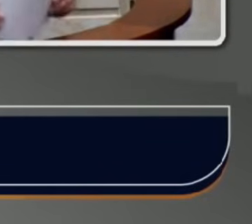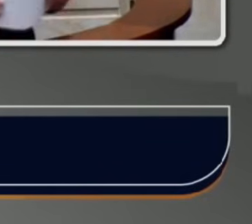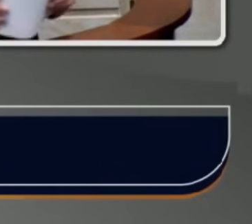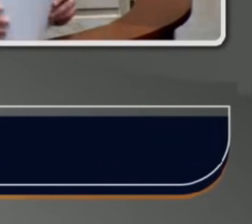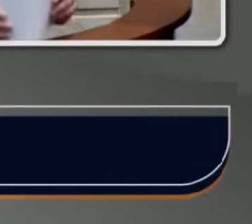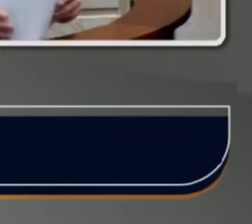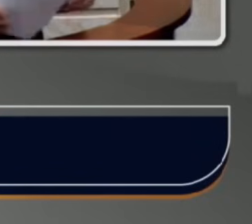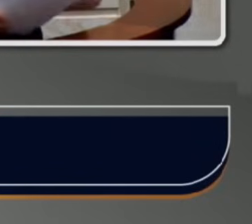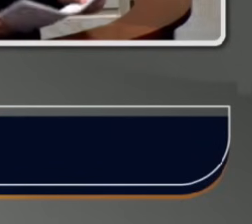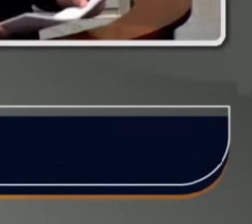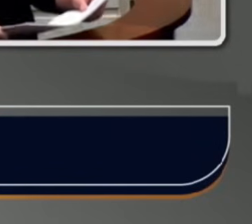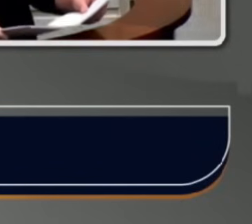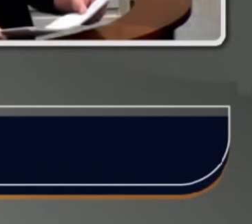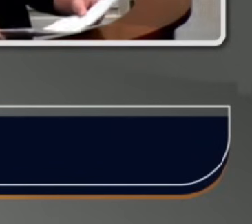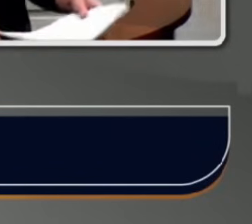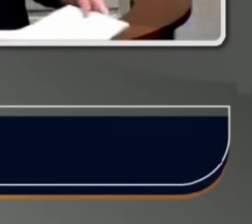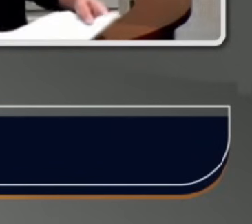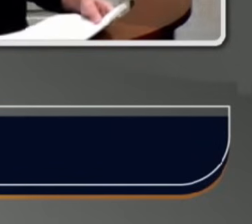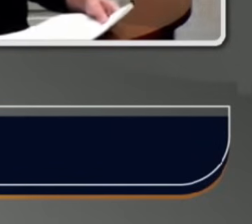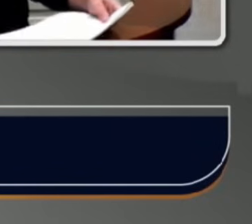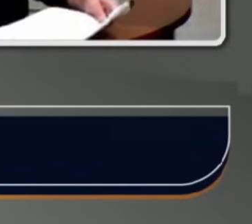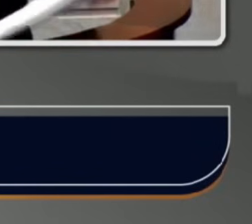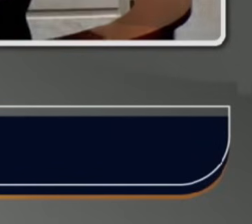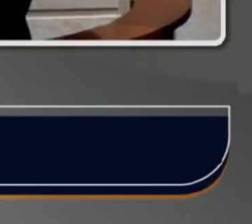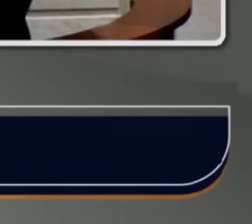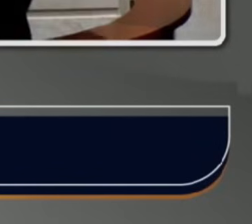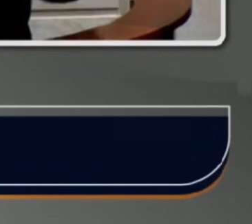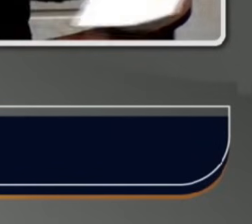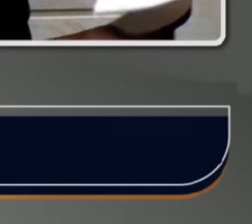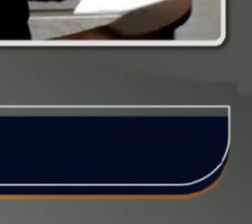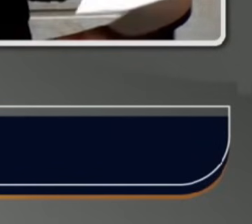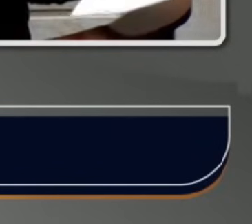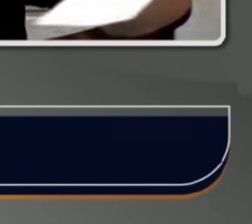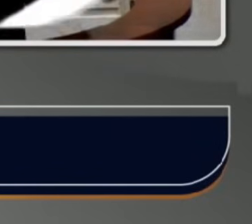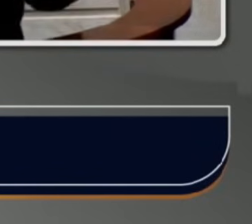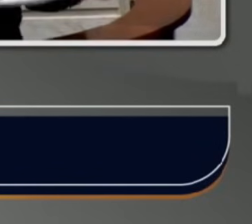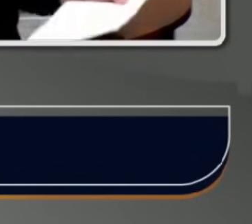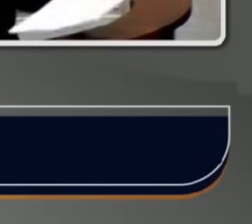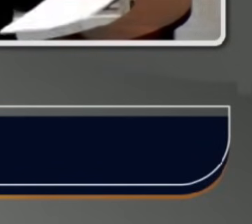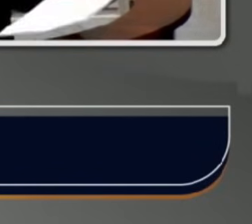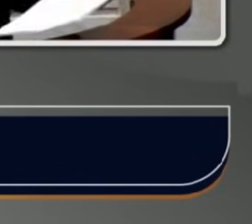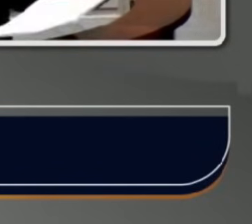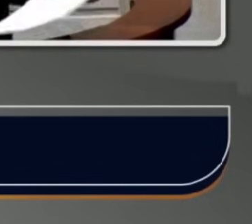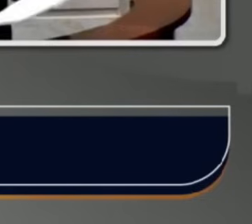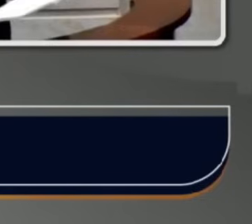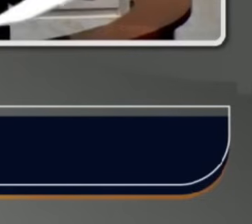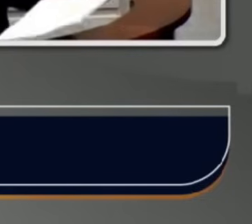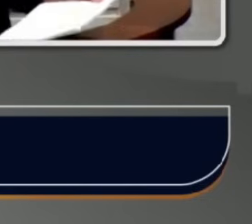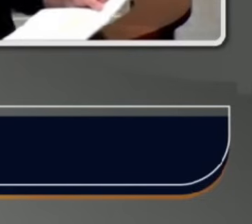ser superministro de Juan Manuel Santos. Es decir, dirigió toda la orquesta mientras se